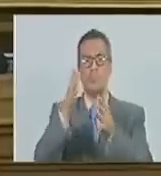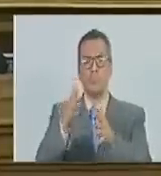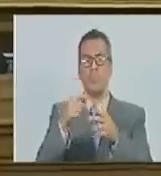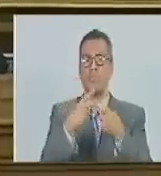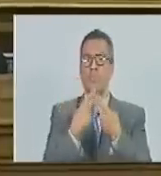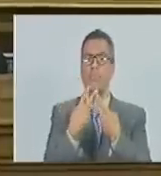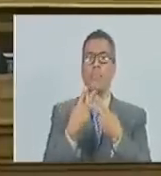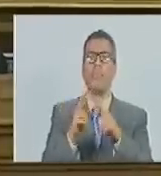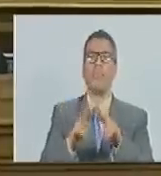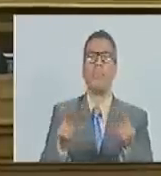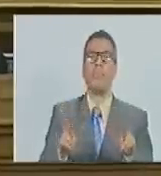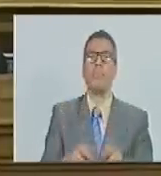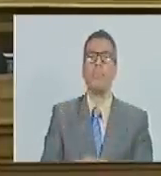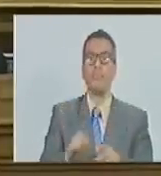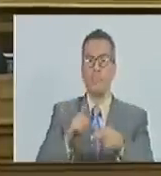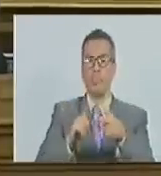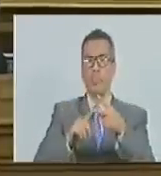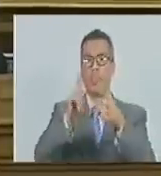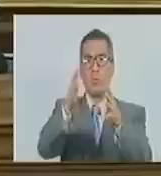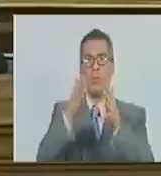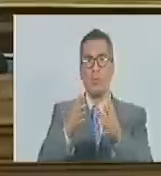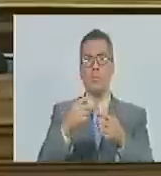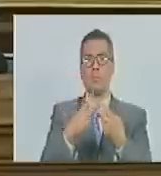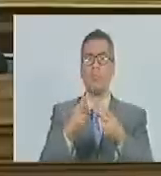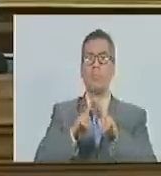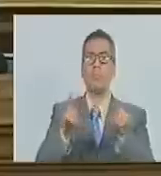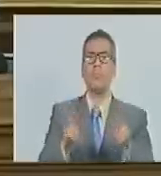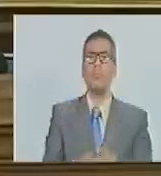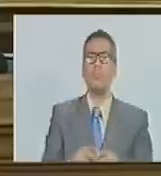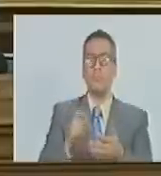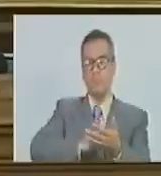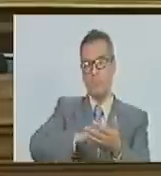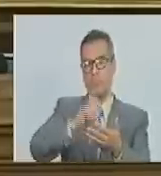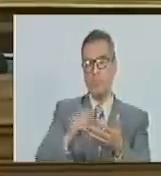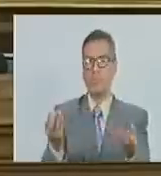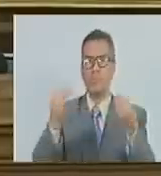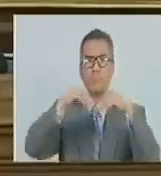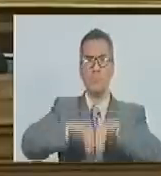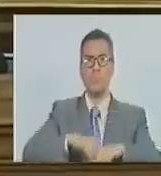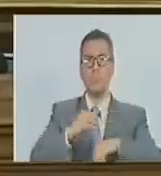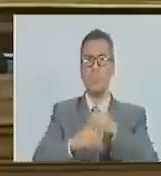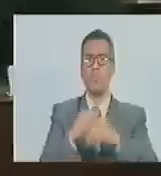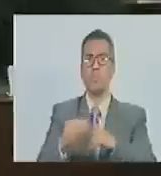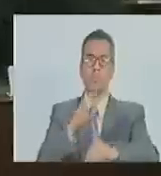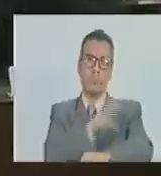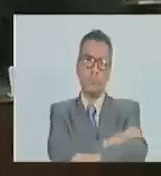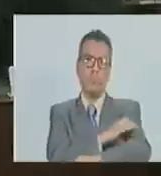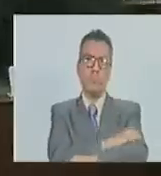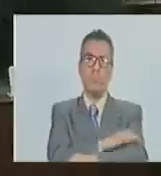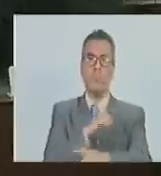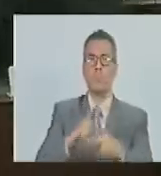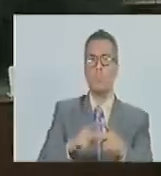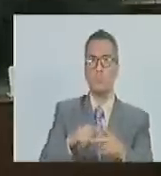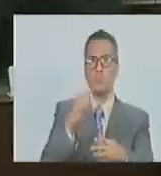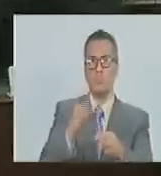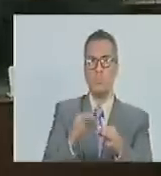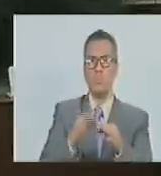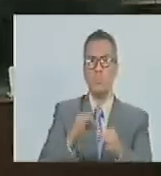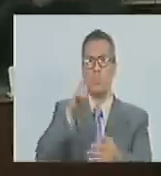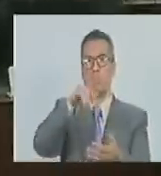paz. La segunda victoria de la paz fue la firma de un acuerdo con sectores opositores en septiembre del